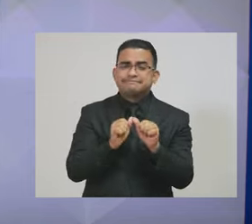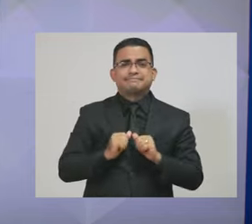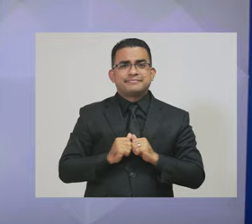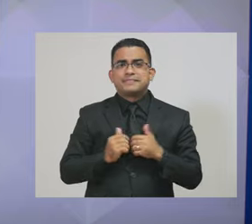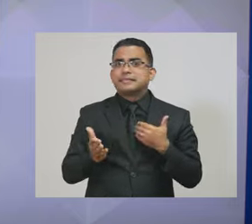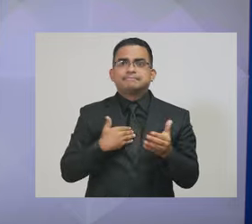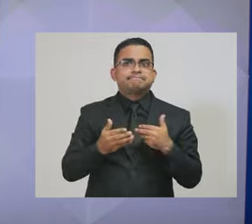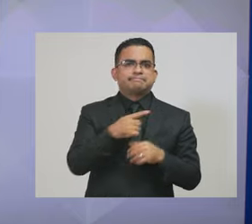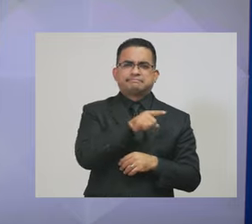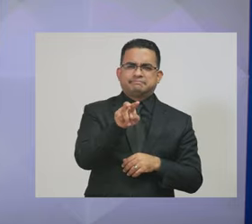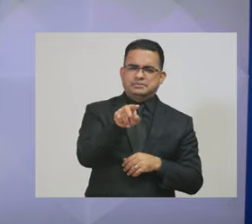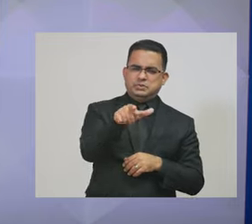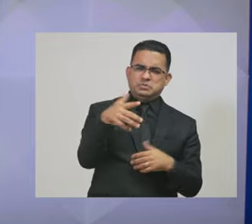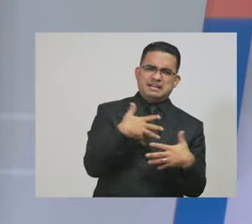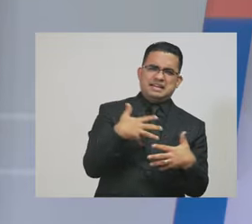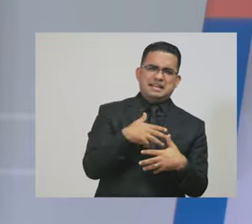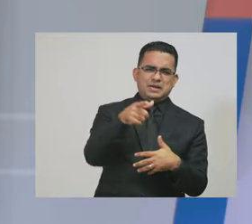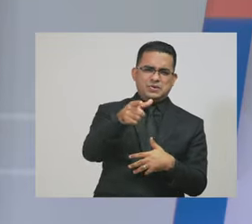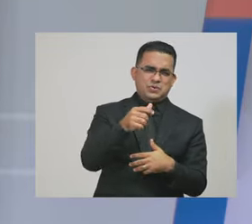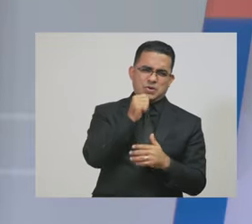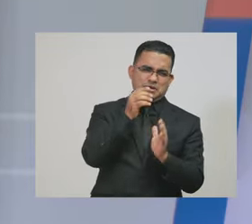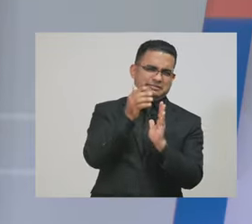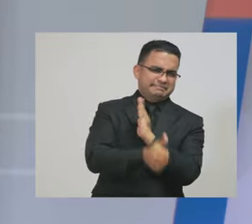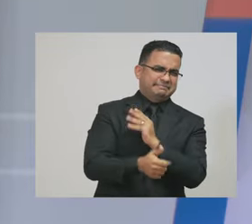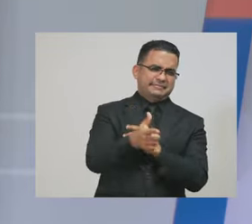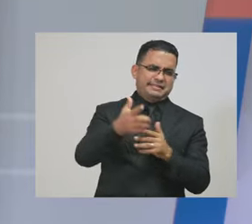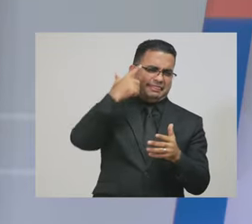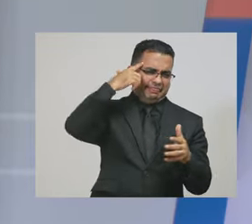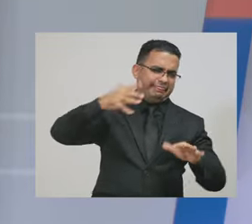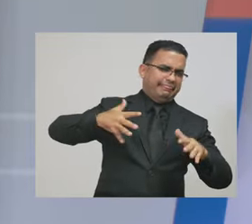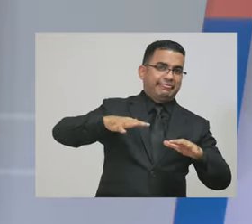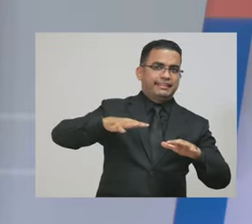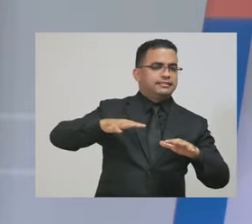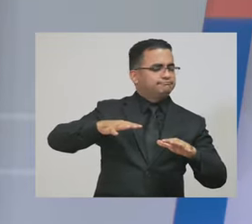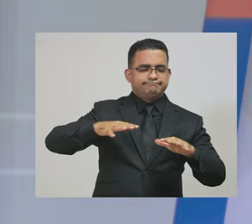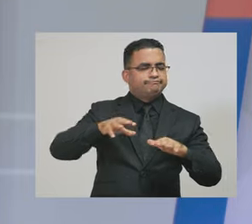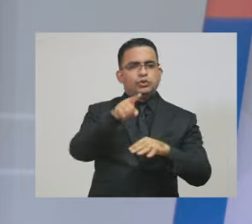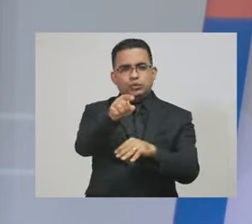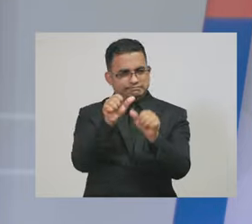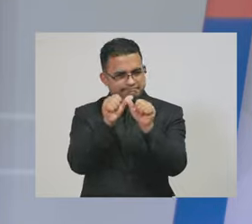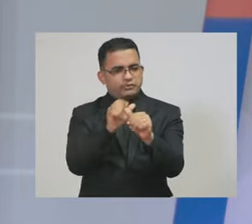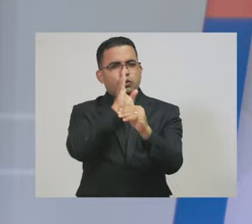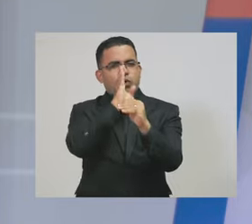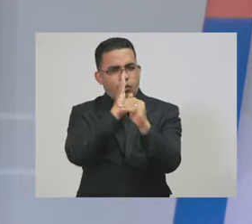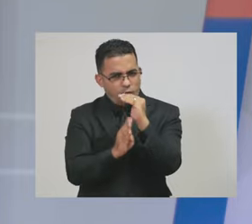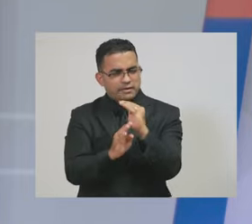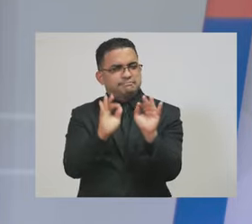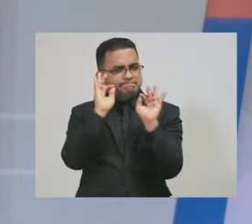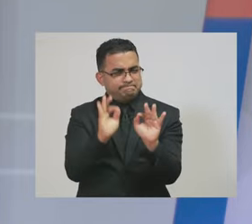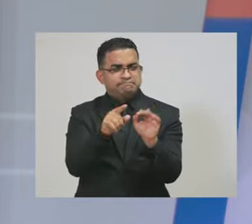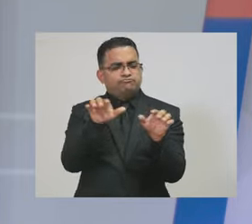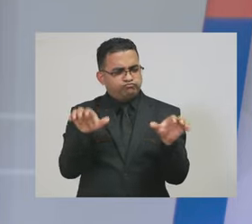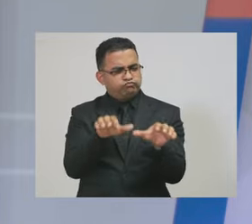mantenga la humildad ante todo no importa que te tilden de cobarde o poco habilidoso hazlo